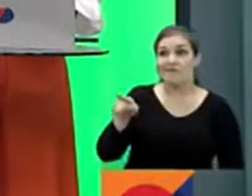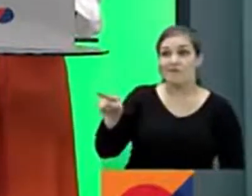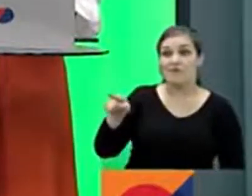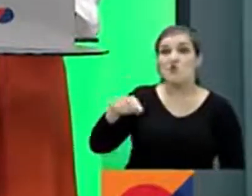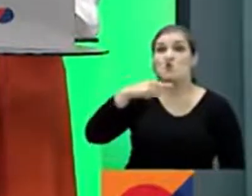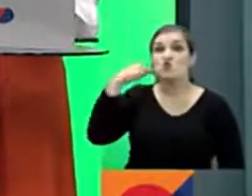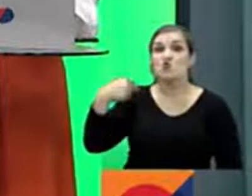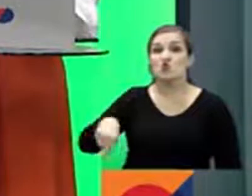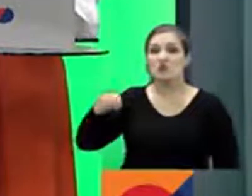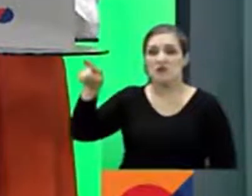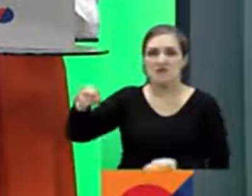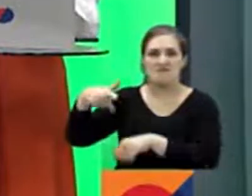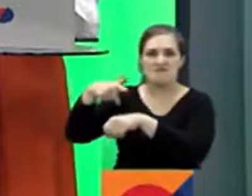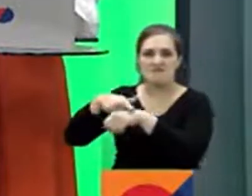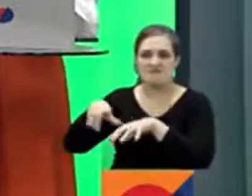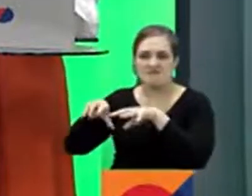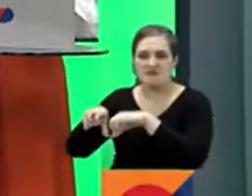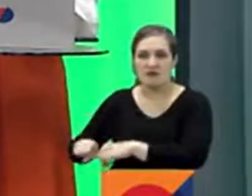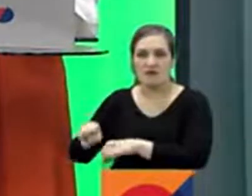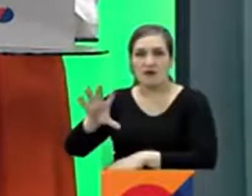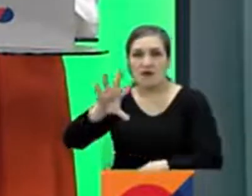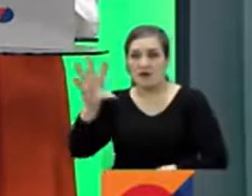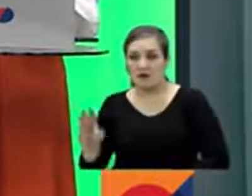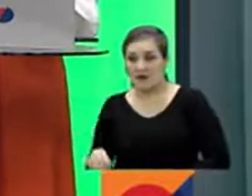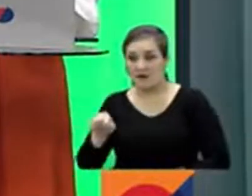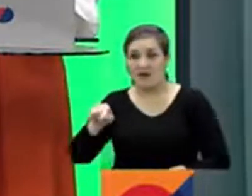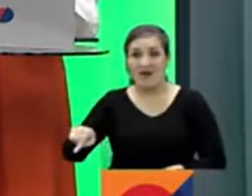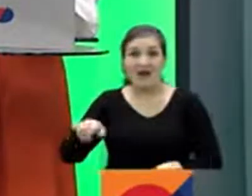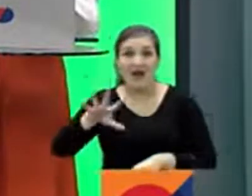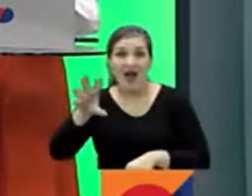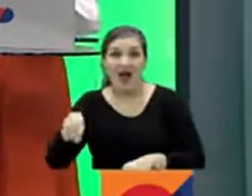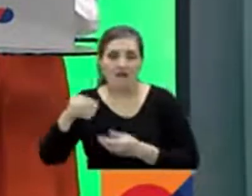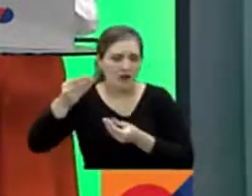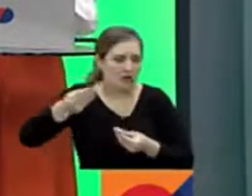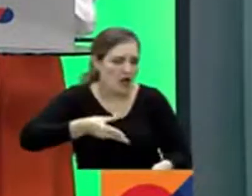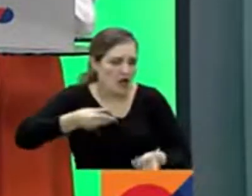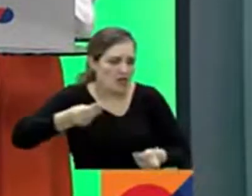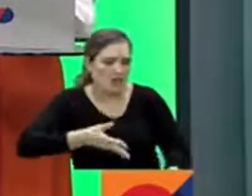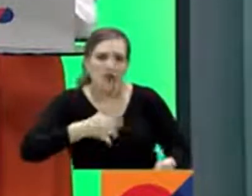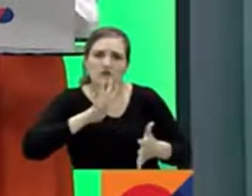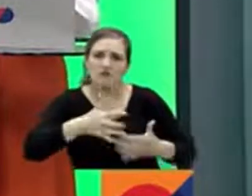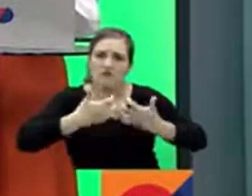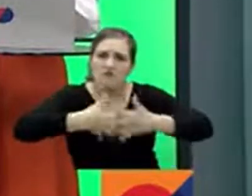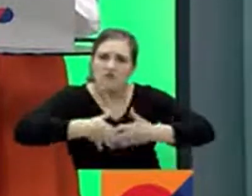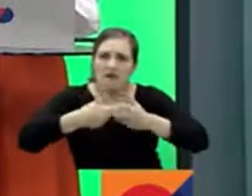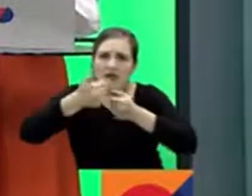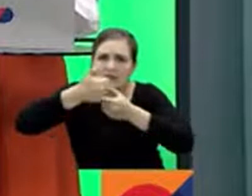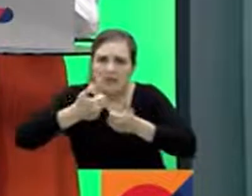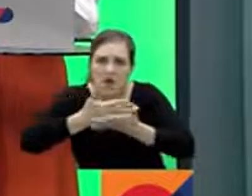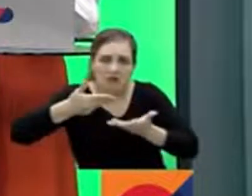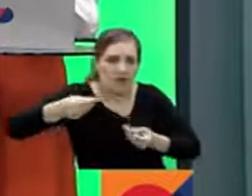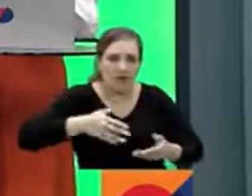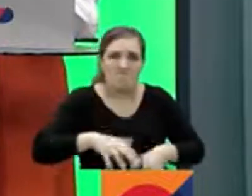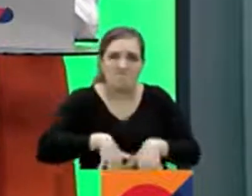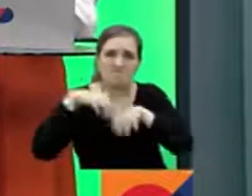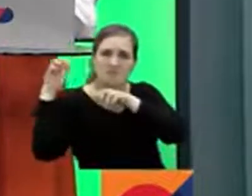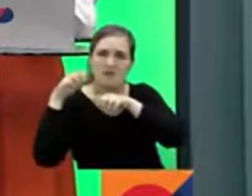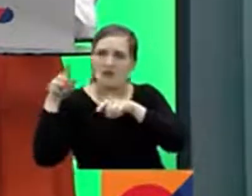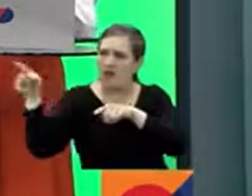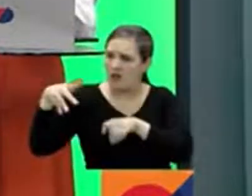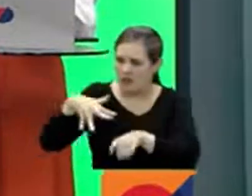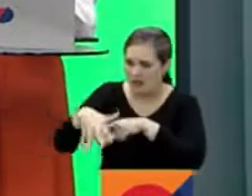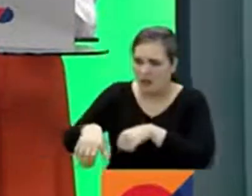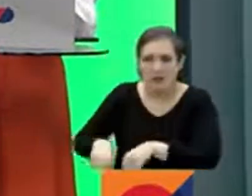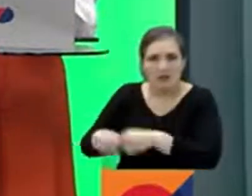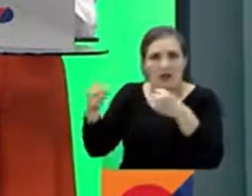como rehén al privarle del acceso a los cereales que este país produce, mientras que la diplomacia del Kremlin se queja de